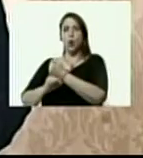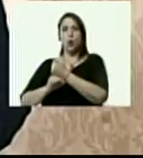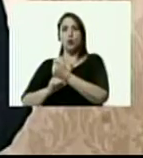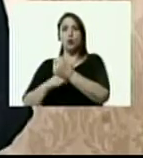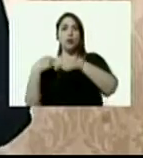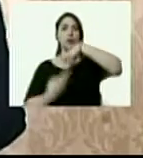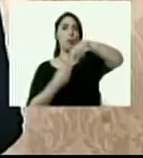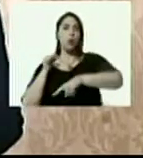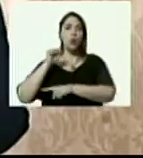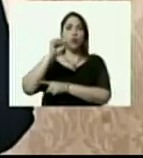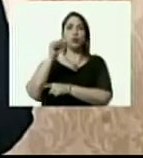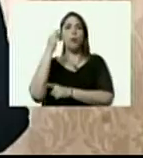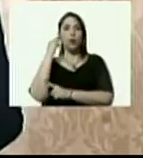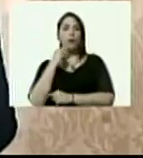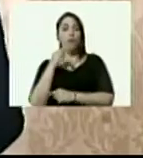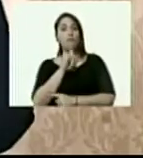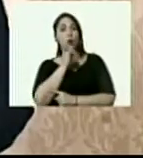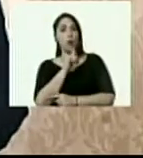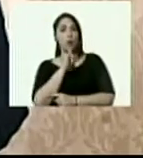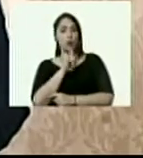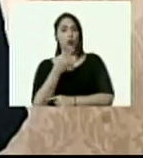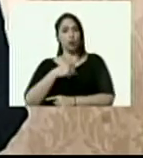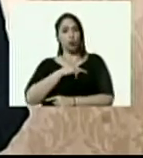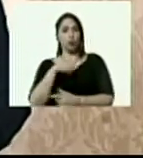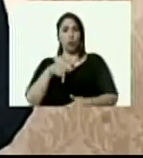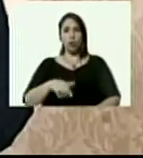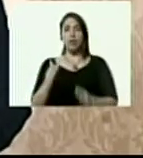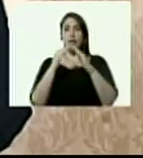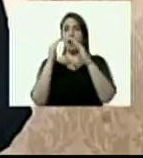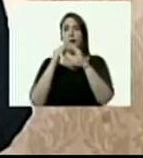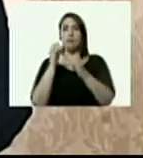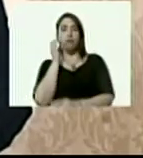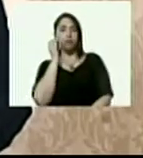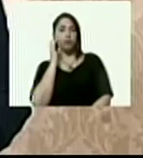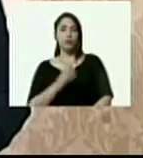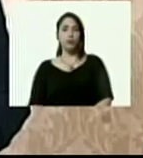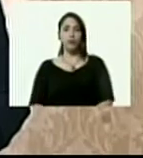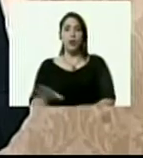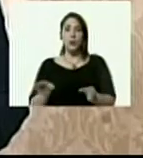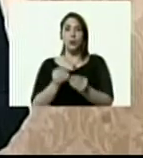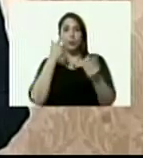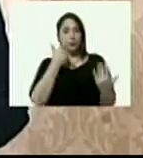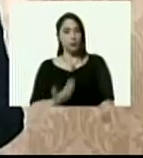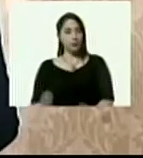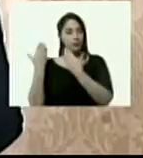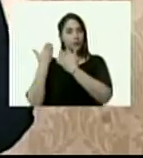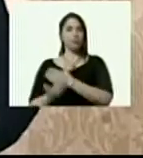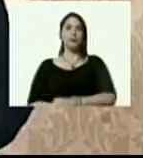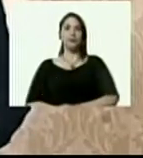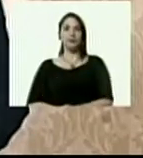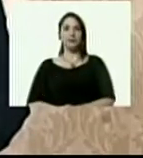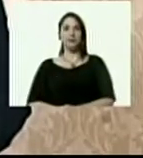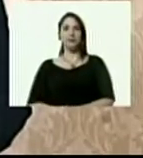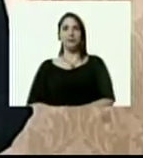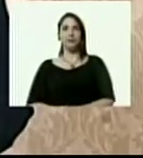la revolución bolivariana de la información que ofrecemos desde casa amarilla y con ello retornamos el pase a los estudios adelante